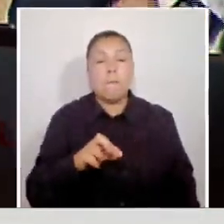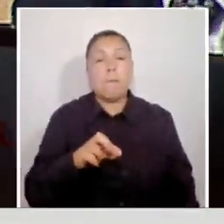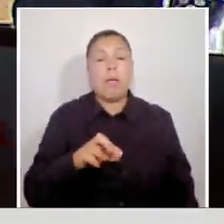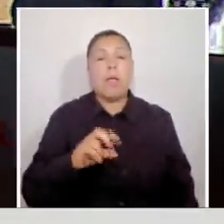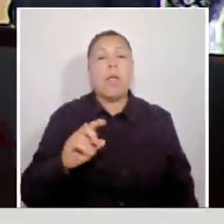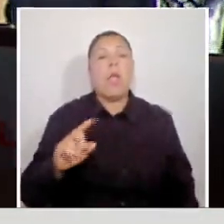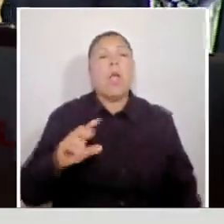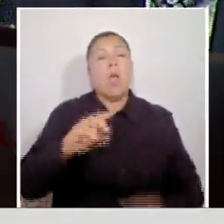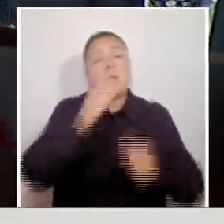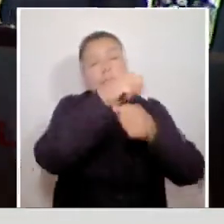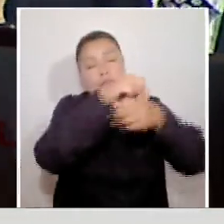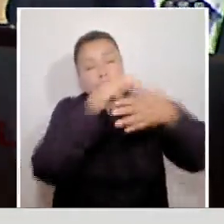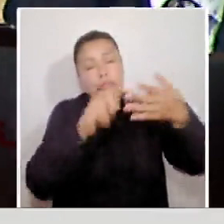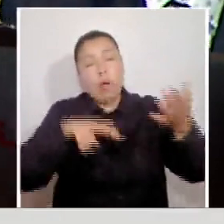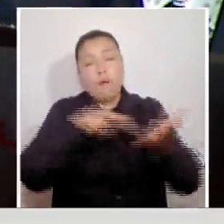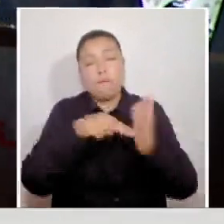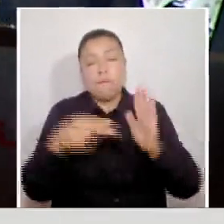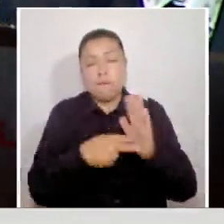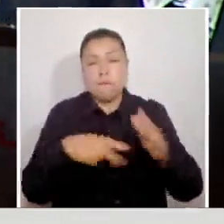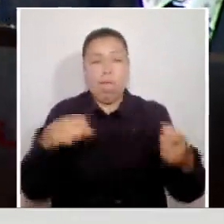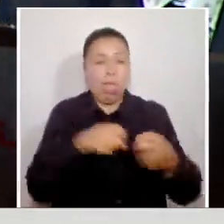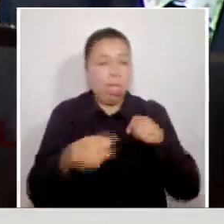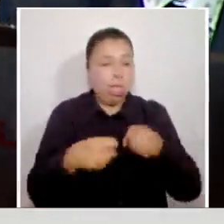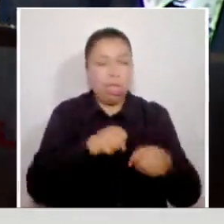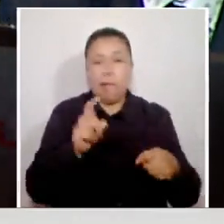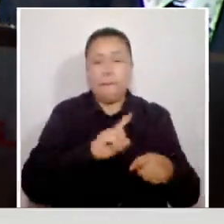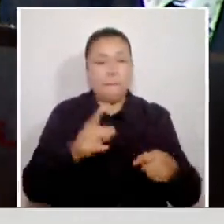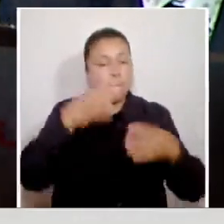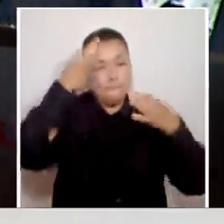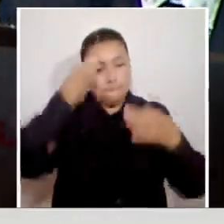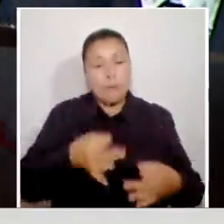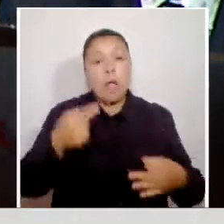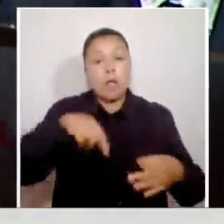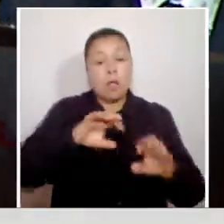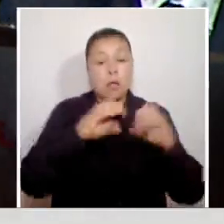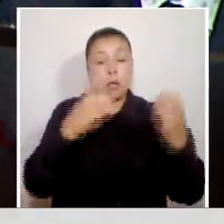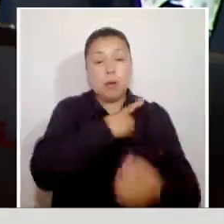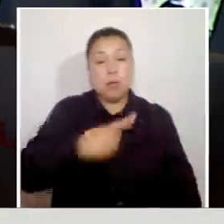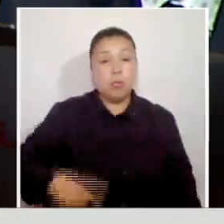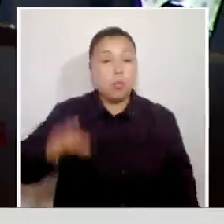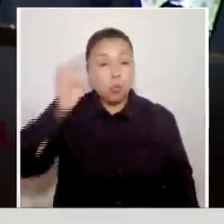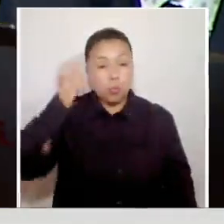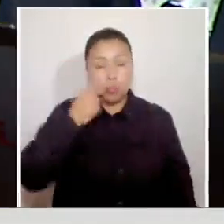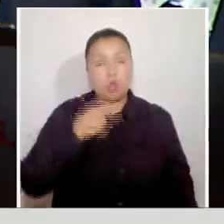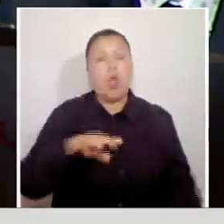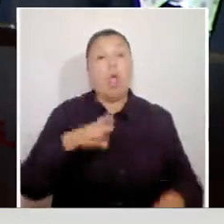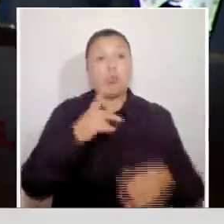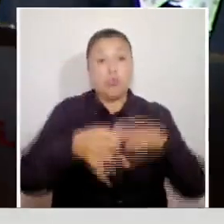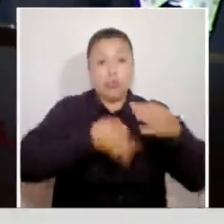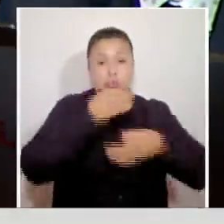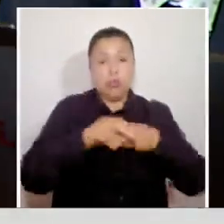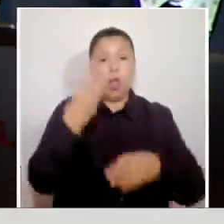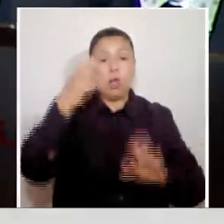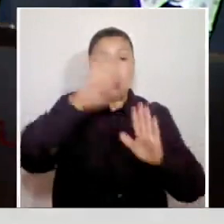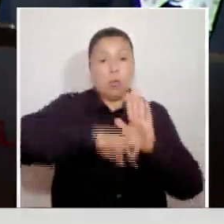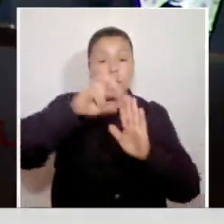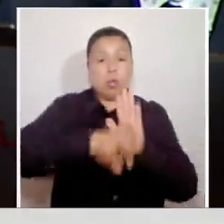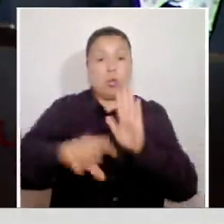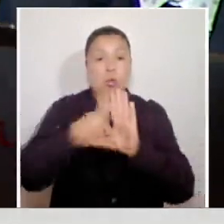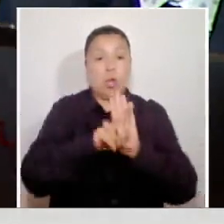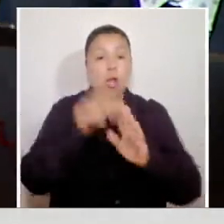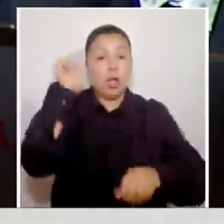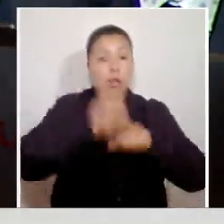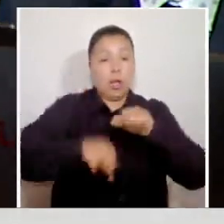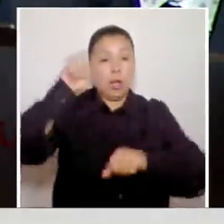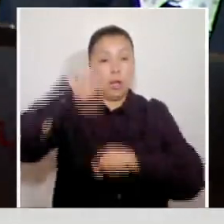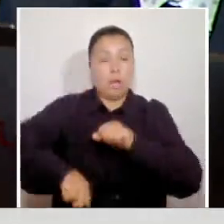serie de conflictos no resueltos pero que esta cámara de diputados y diputadas ha abordado al menos en tres proyectos de ley que fueron aprobados